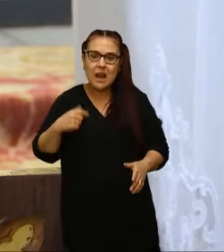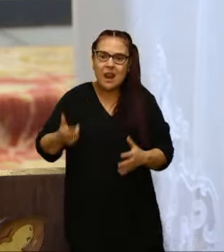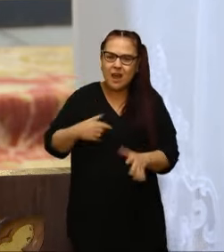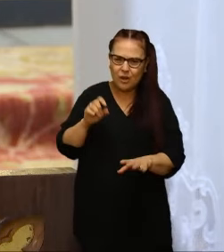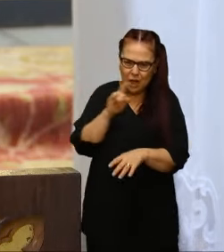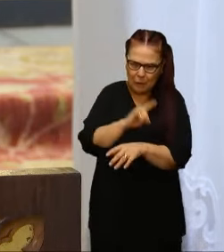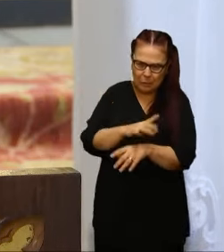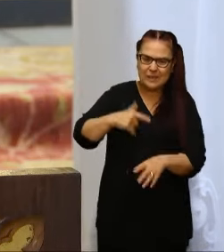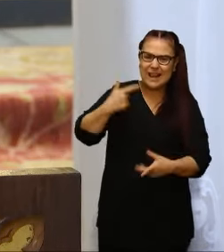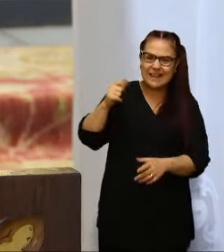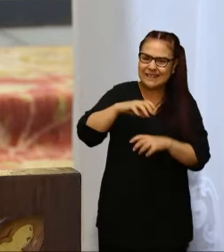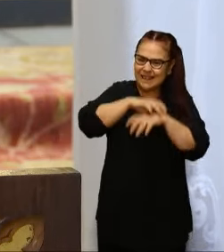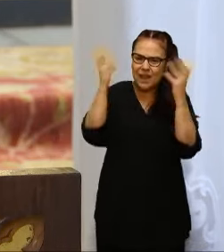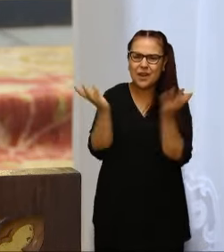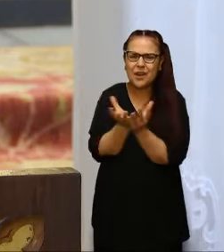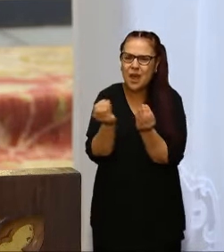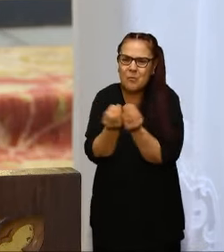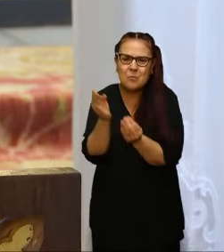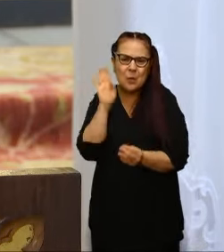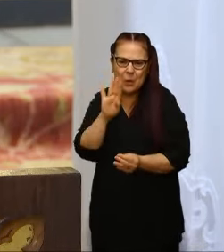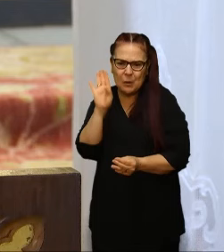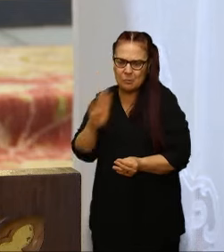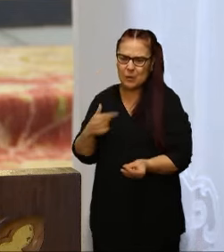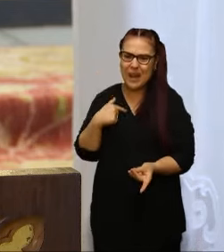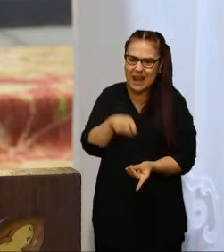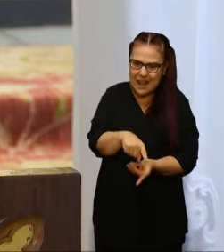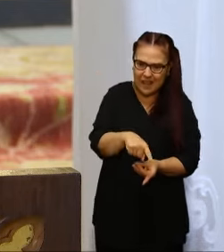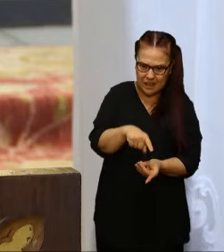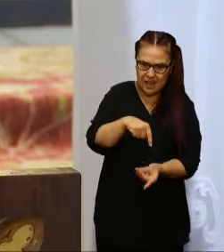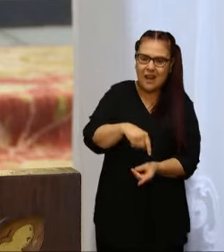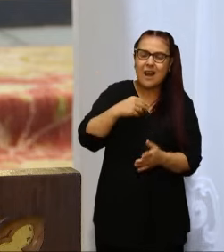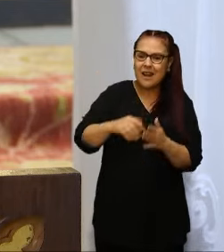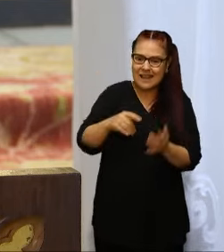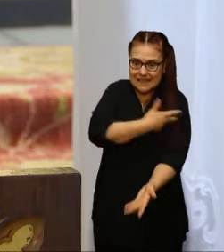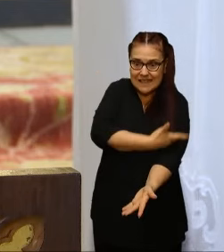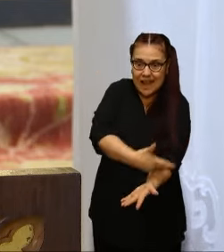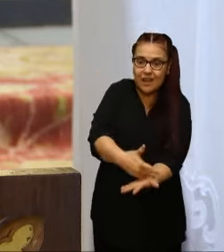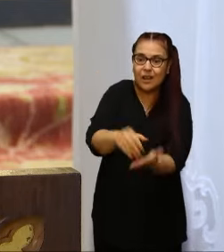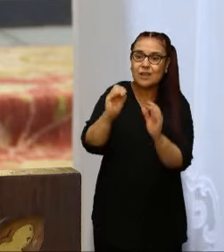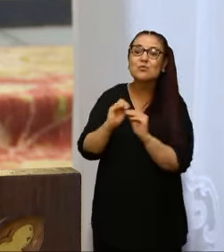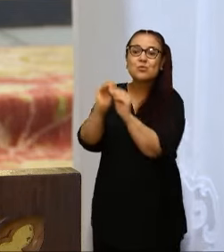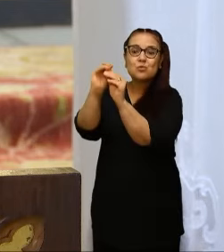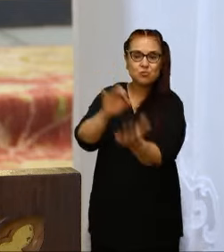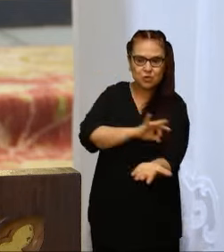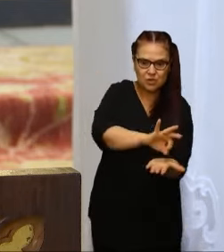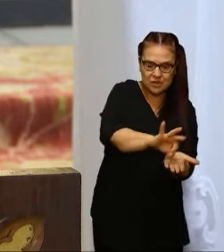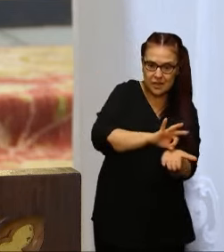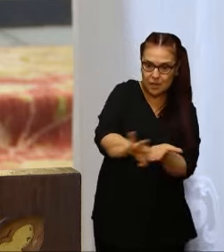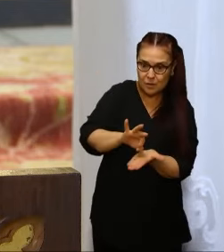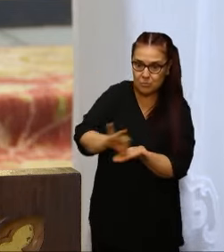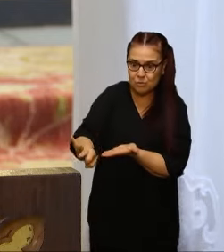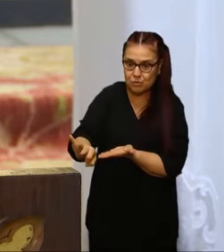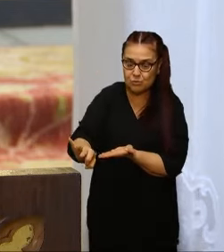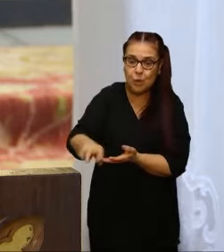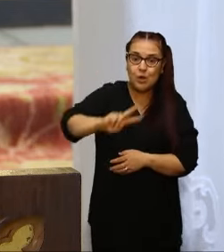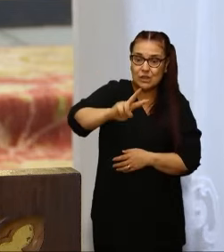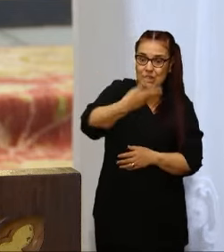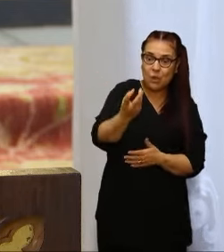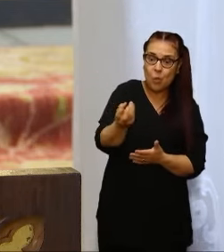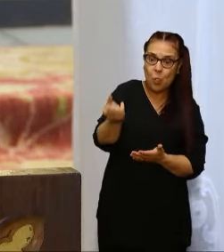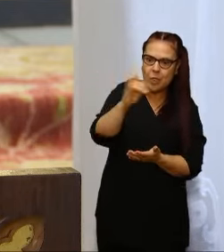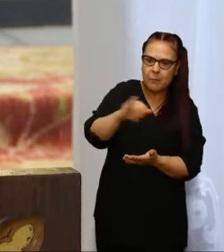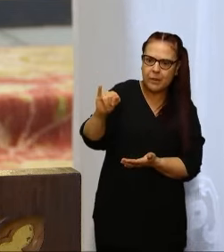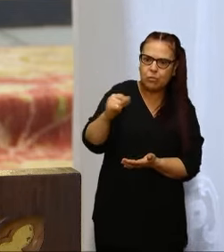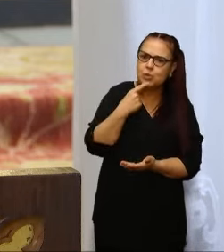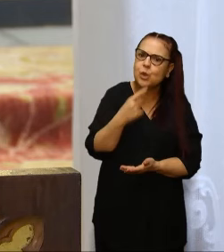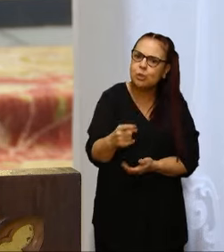sus fornicaciones y ha vengado en ella la sangre de sus siervos. Y por segunda vez